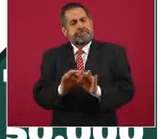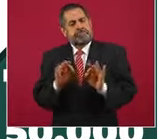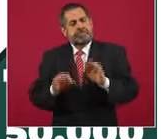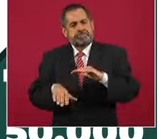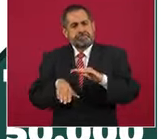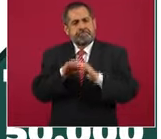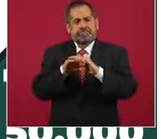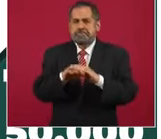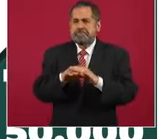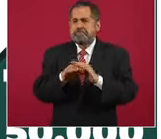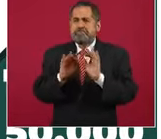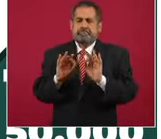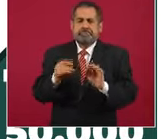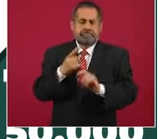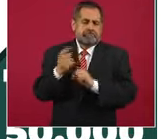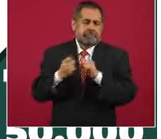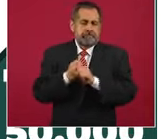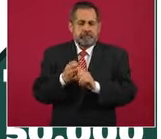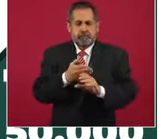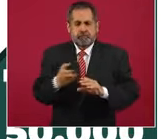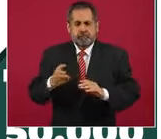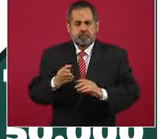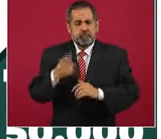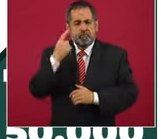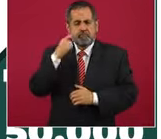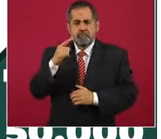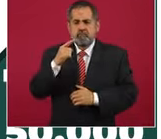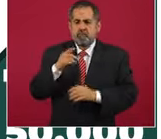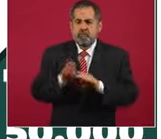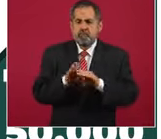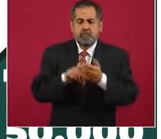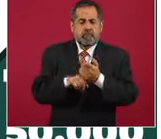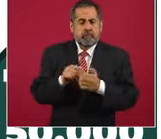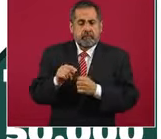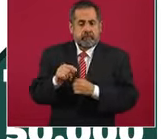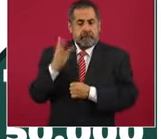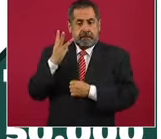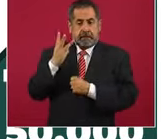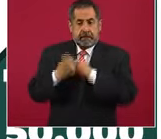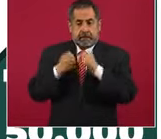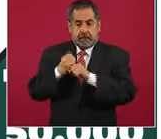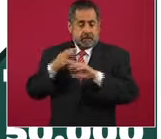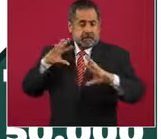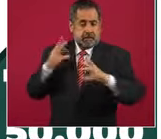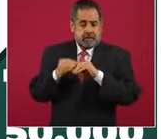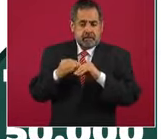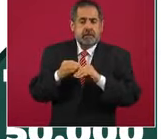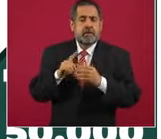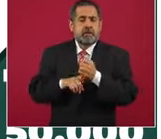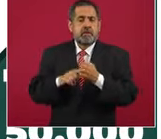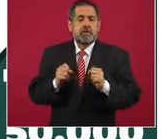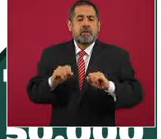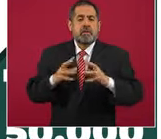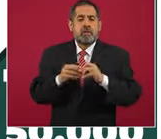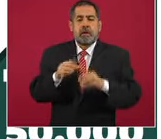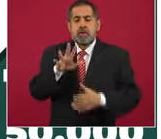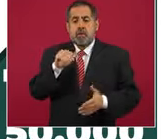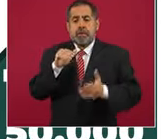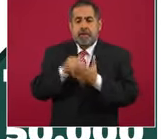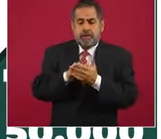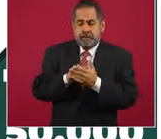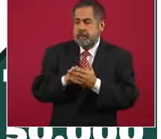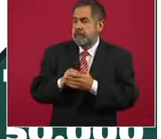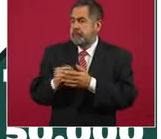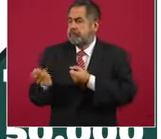poder cubrir la meta de este año. Todo para llegar finalmente en los tres años a los 50,000 elementos